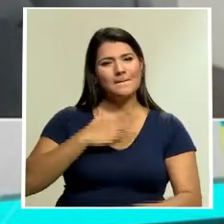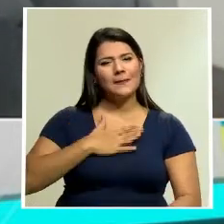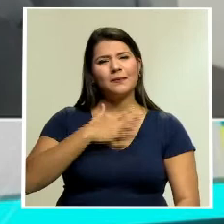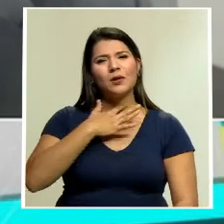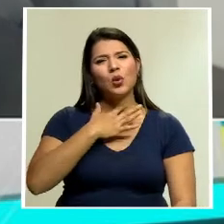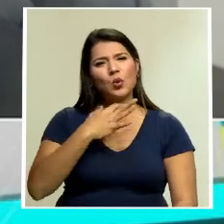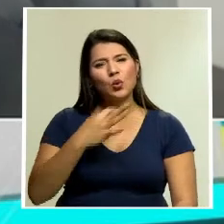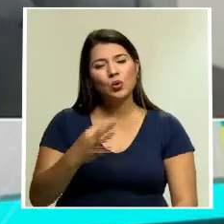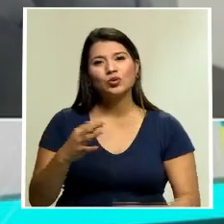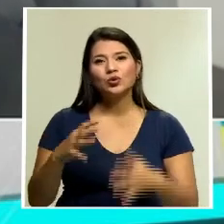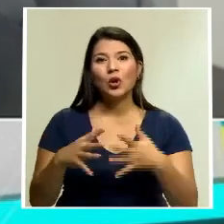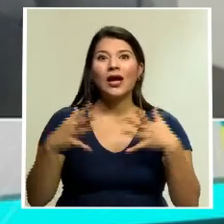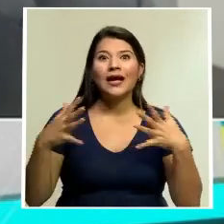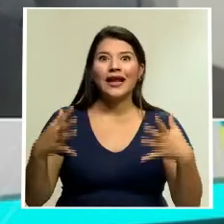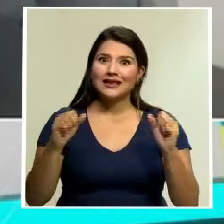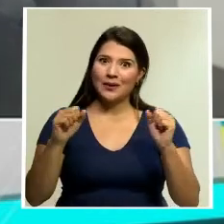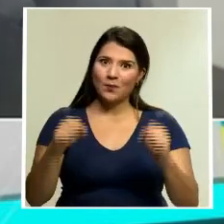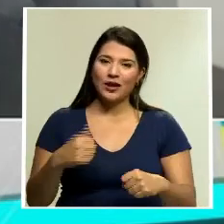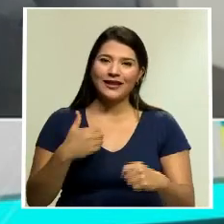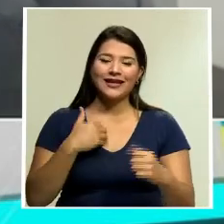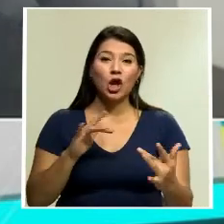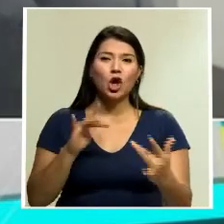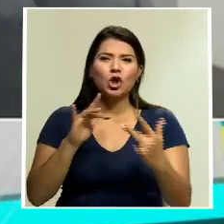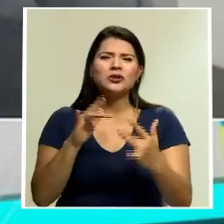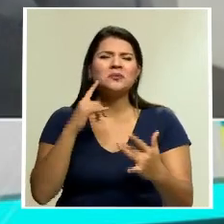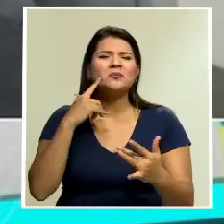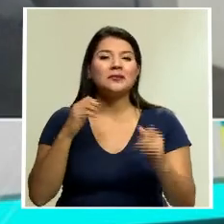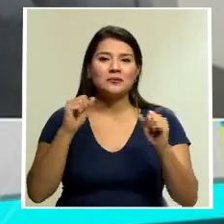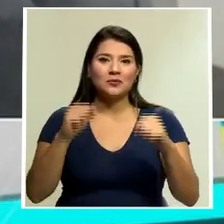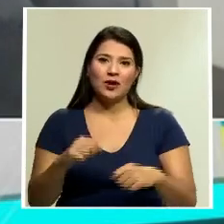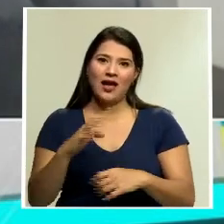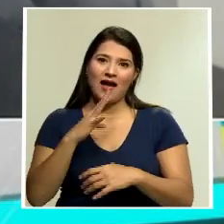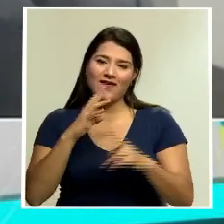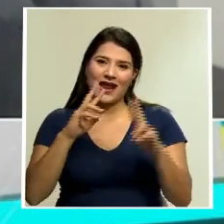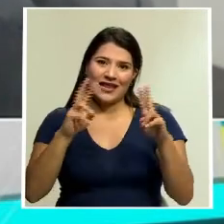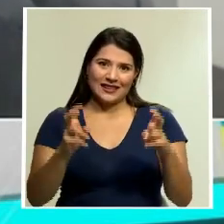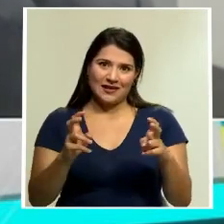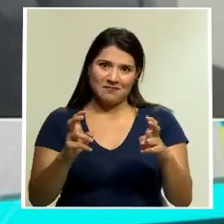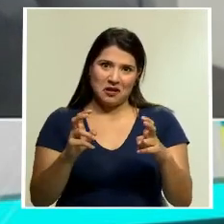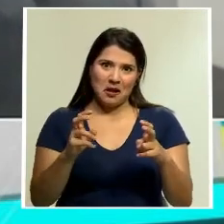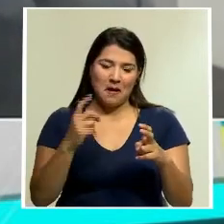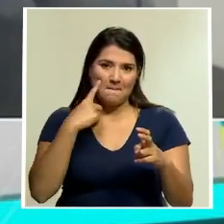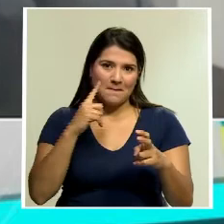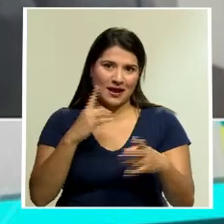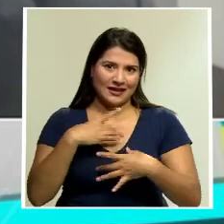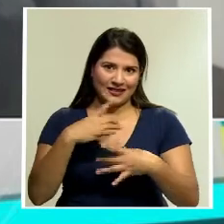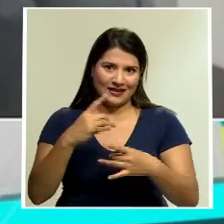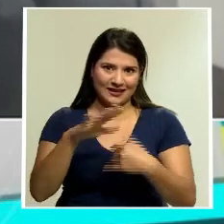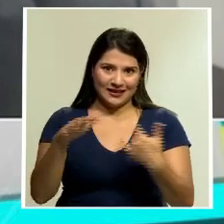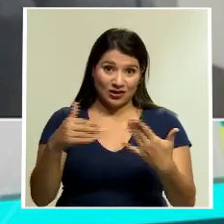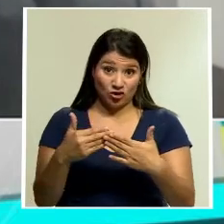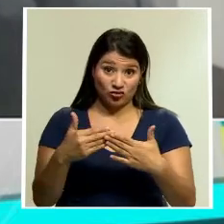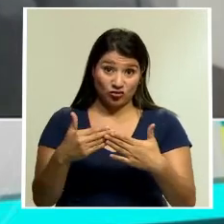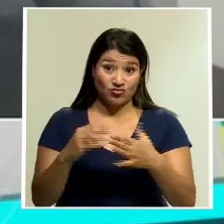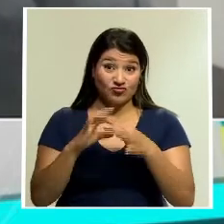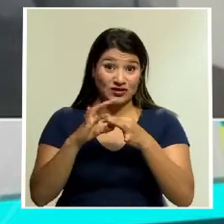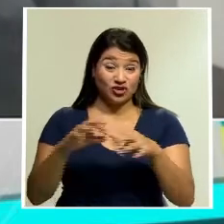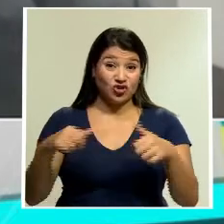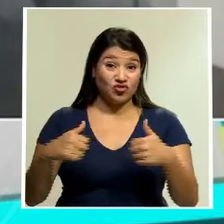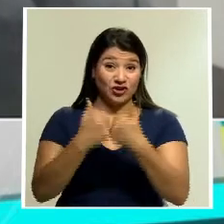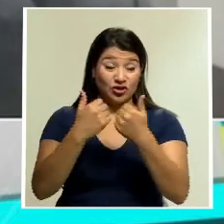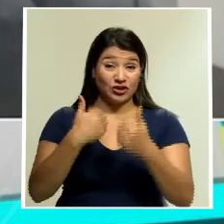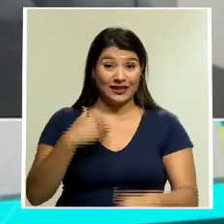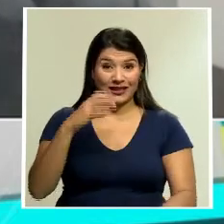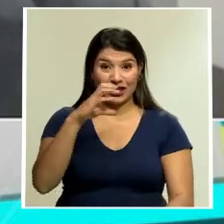grande tener esos acercamientos para poder conversar de temas de interés de cara a los retos que tiene el país.